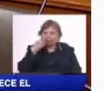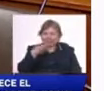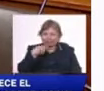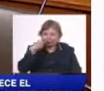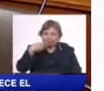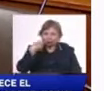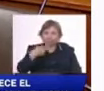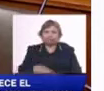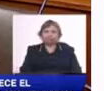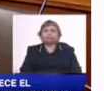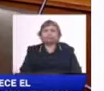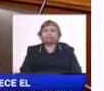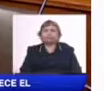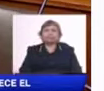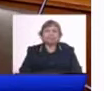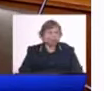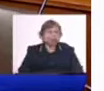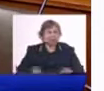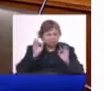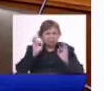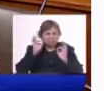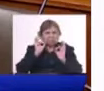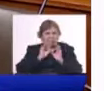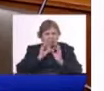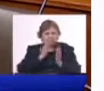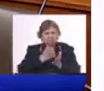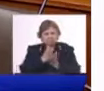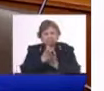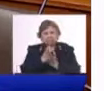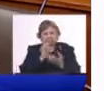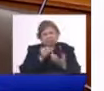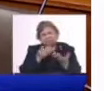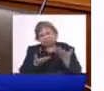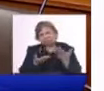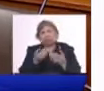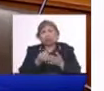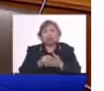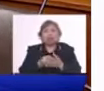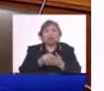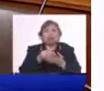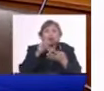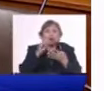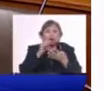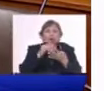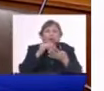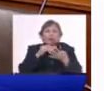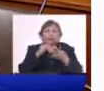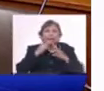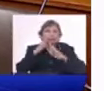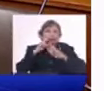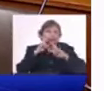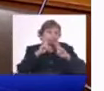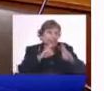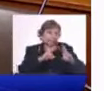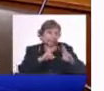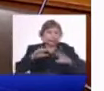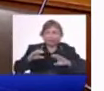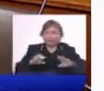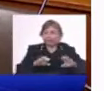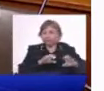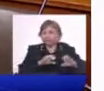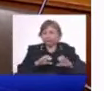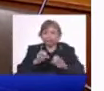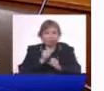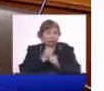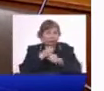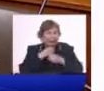manifestado precisamente dentro de los componentes de las respuestas, de las reacciones